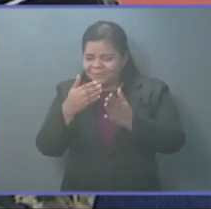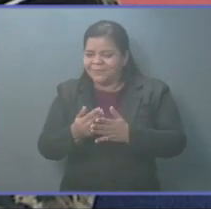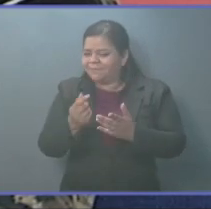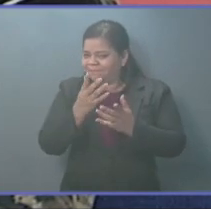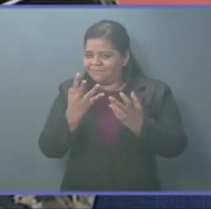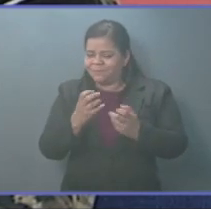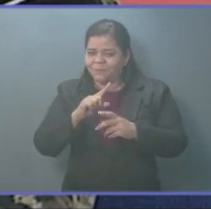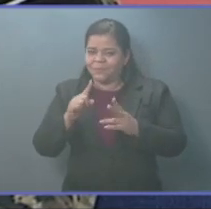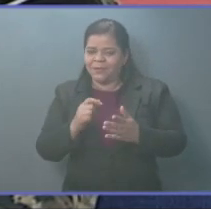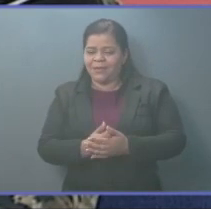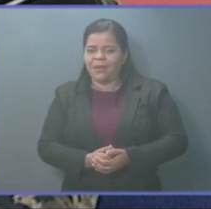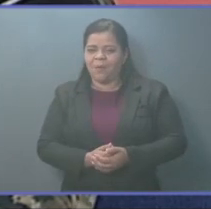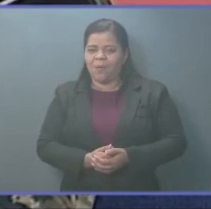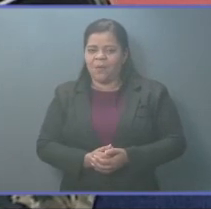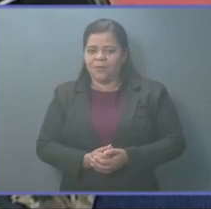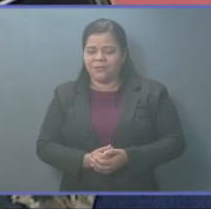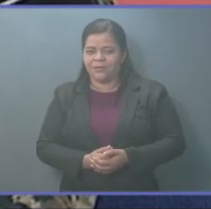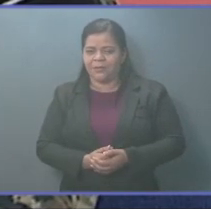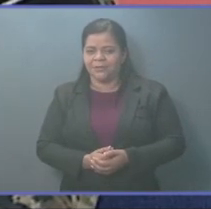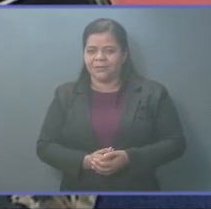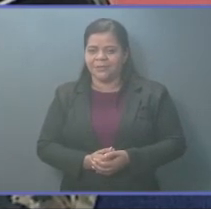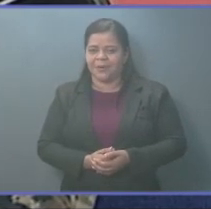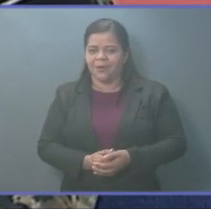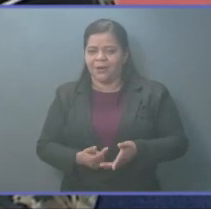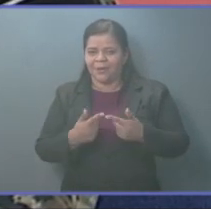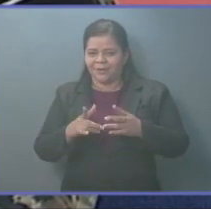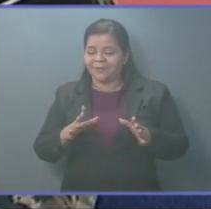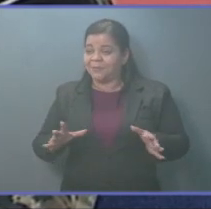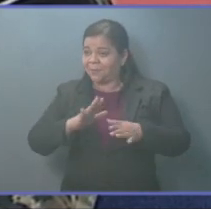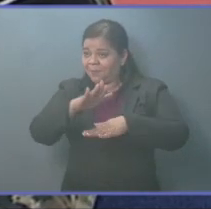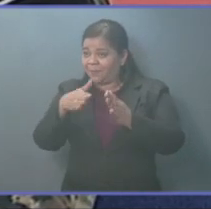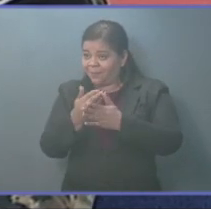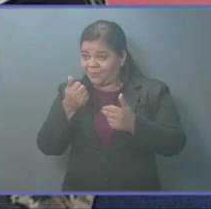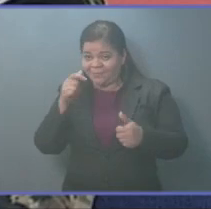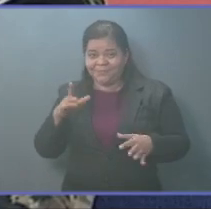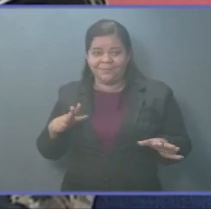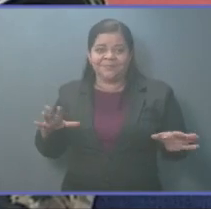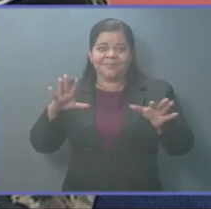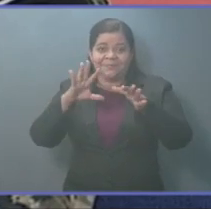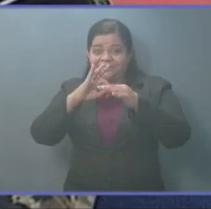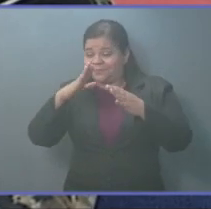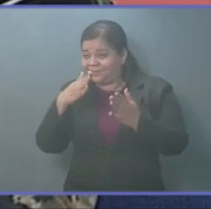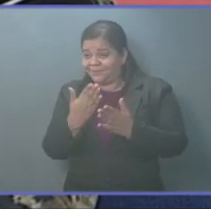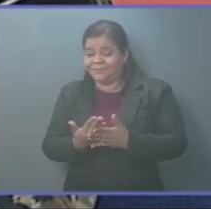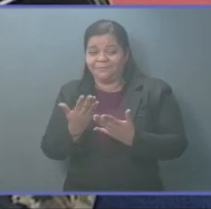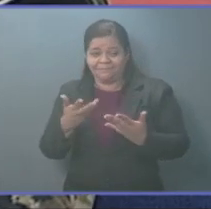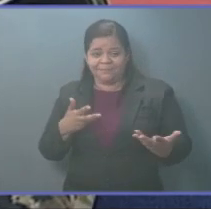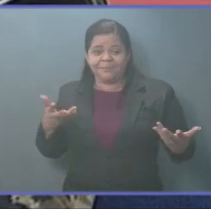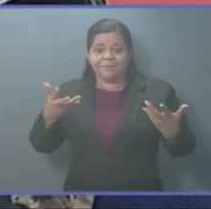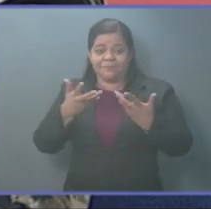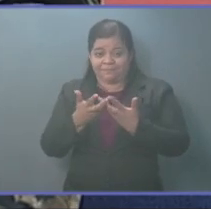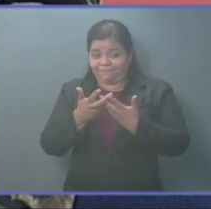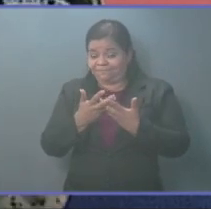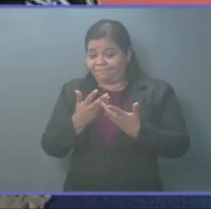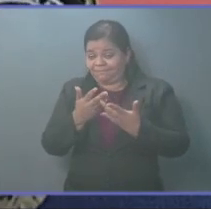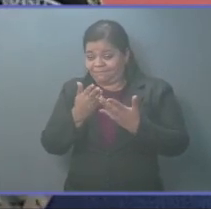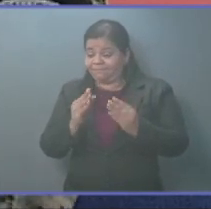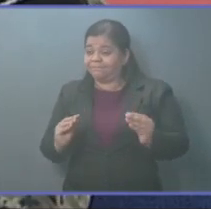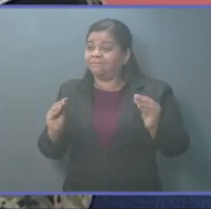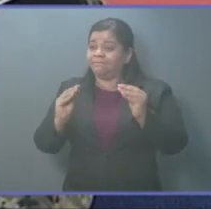mí que haga una masacre, y tampoco nosotros vamos a hacer una masacre como sucedió en el pasado y que